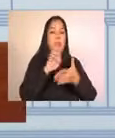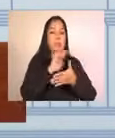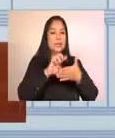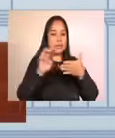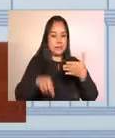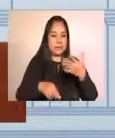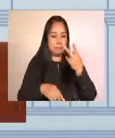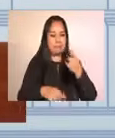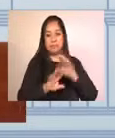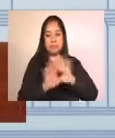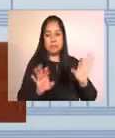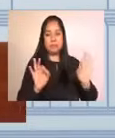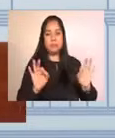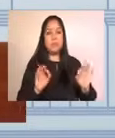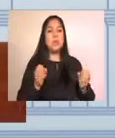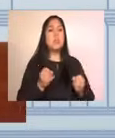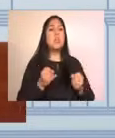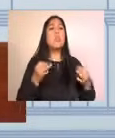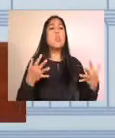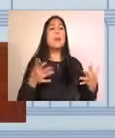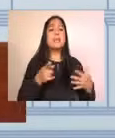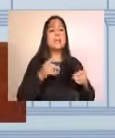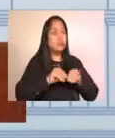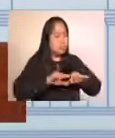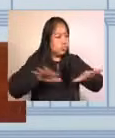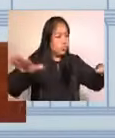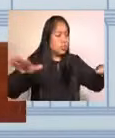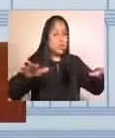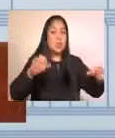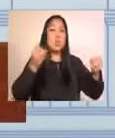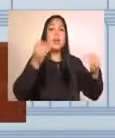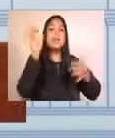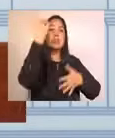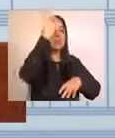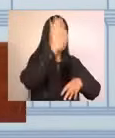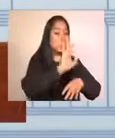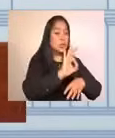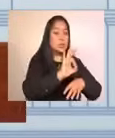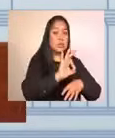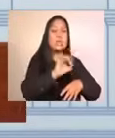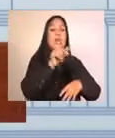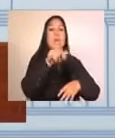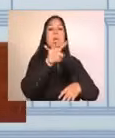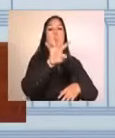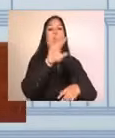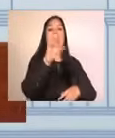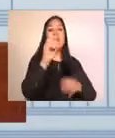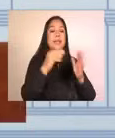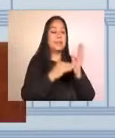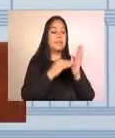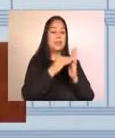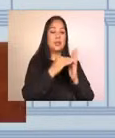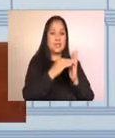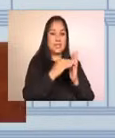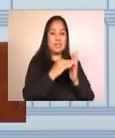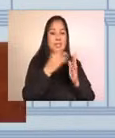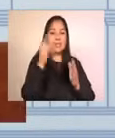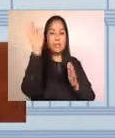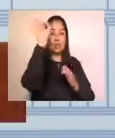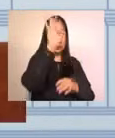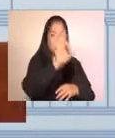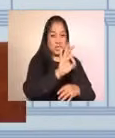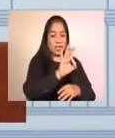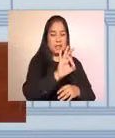¿Cuántos fueron? Se han dispersado 40 millones de mosca estéril en parrillas